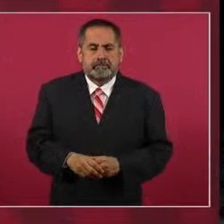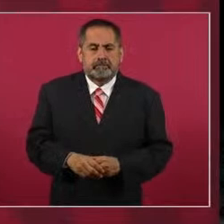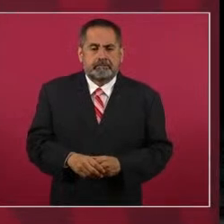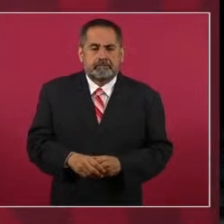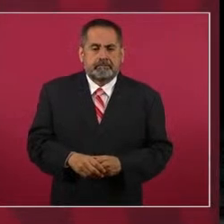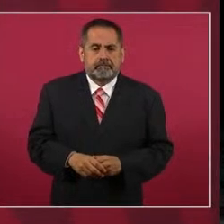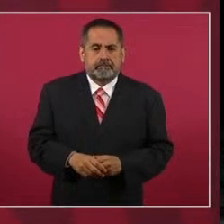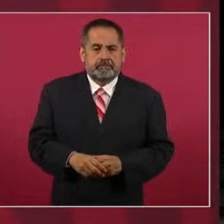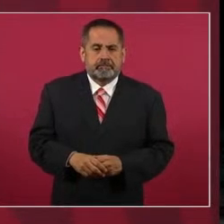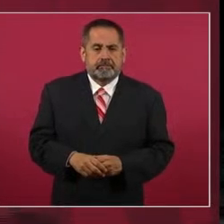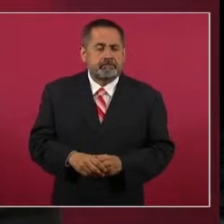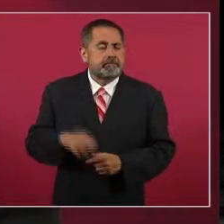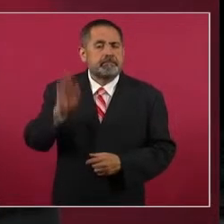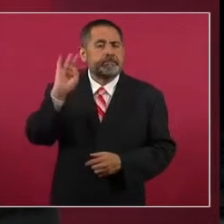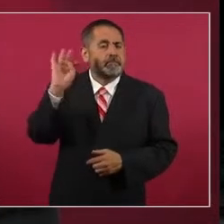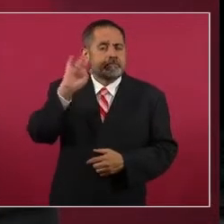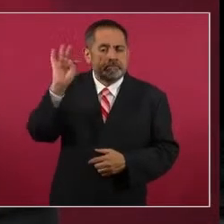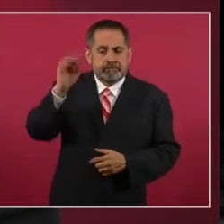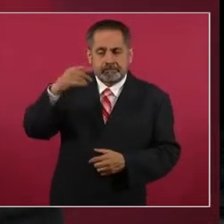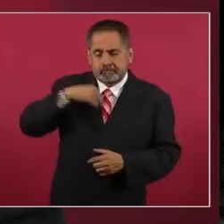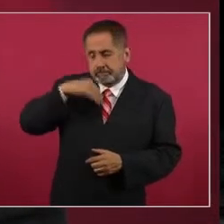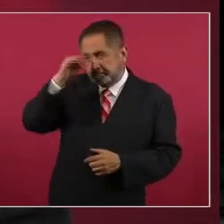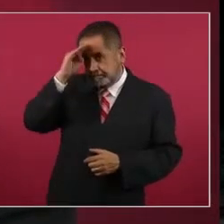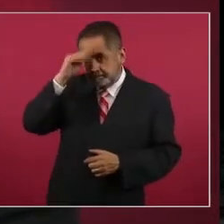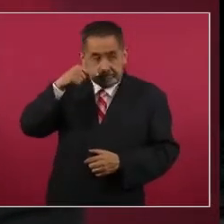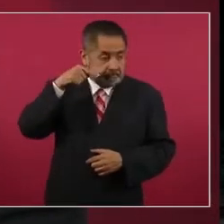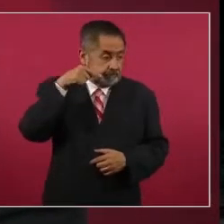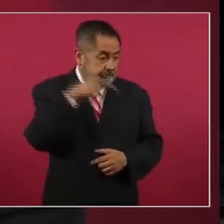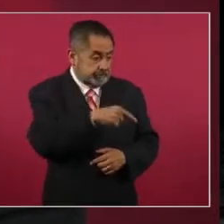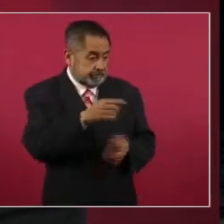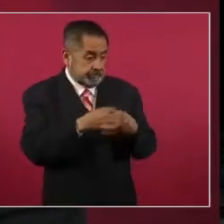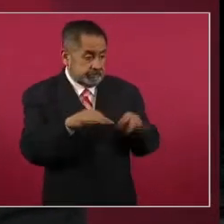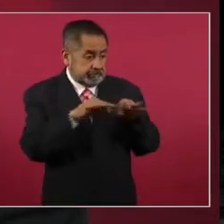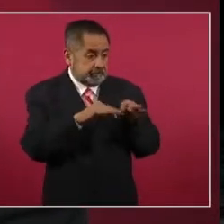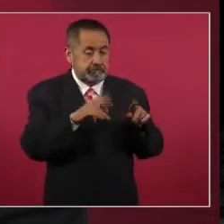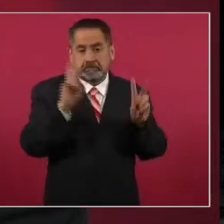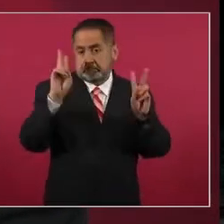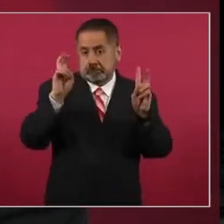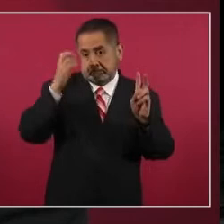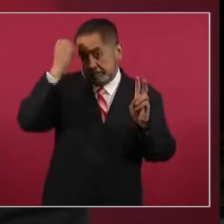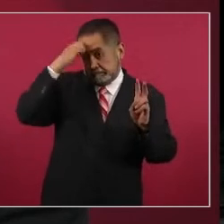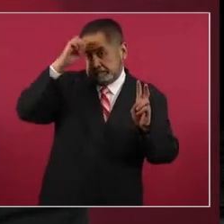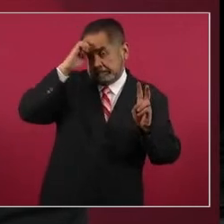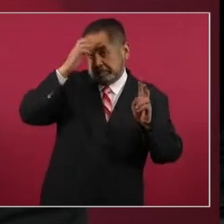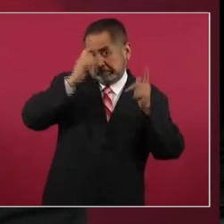me llega por lo que opinan los expertos